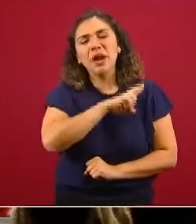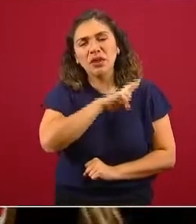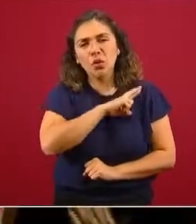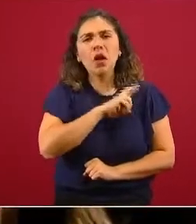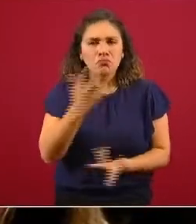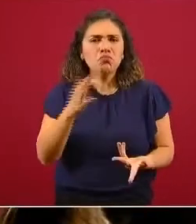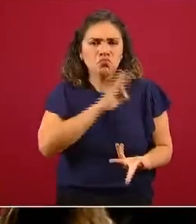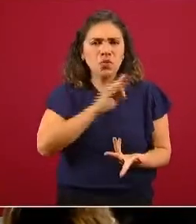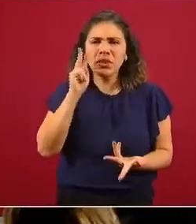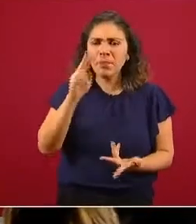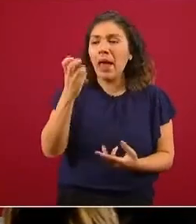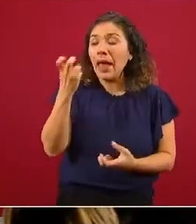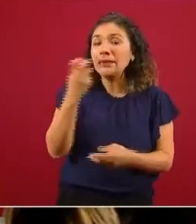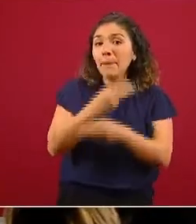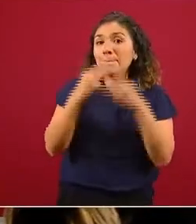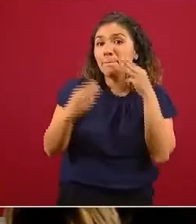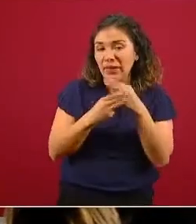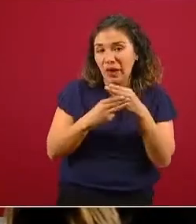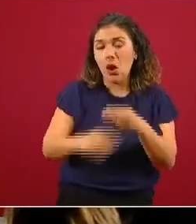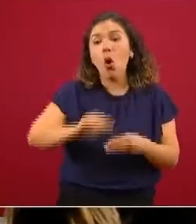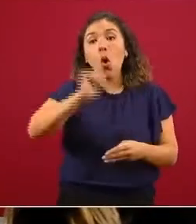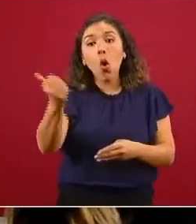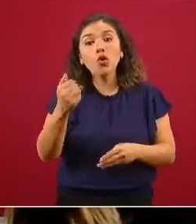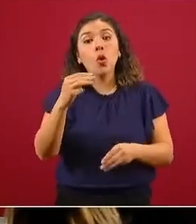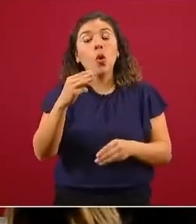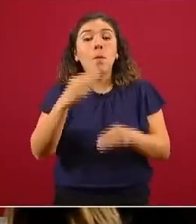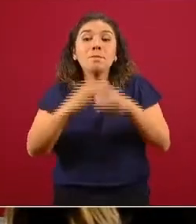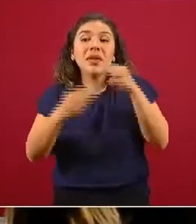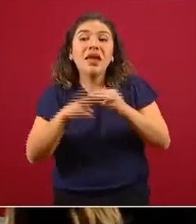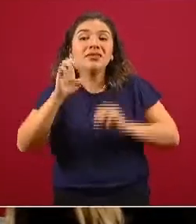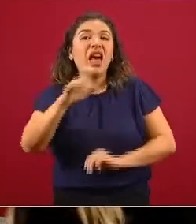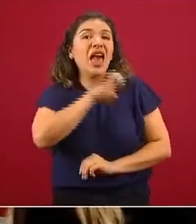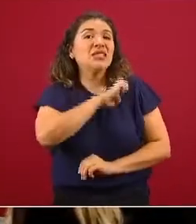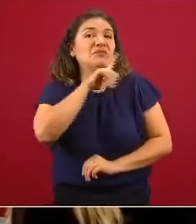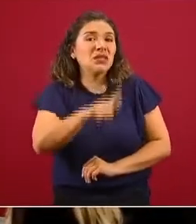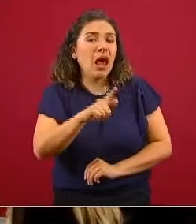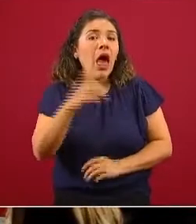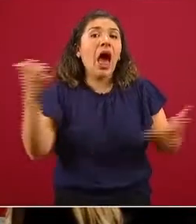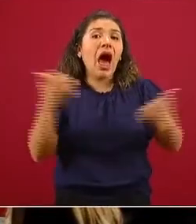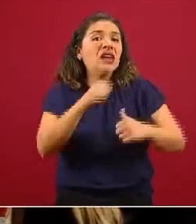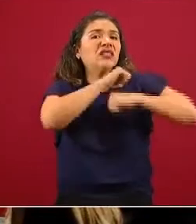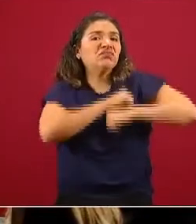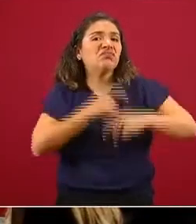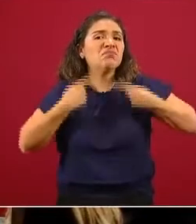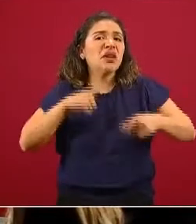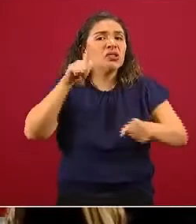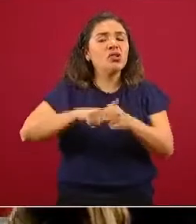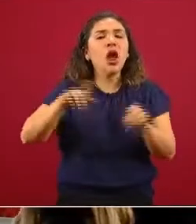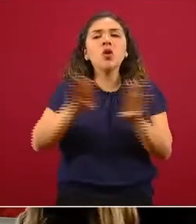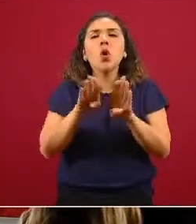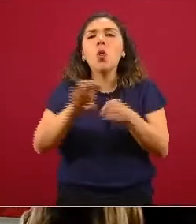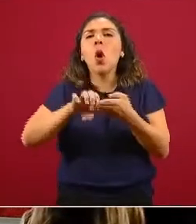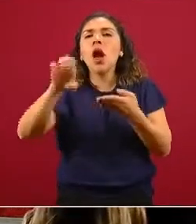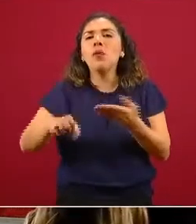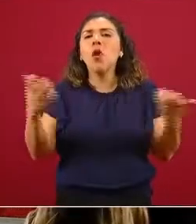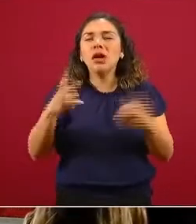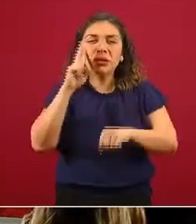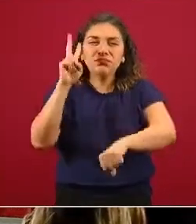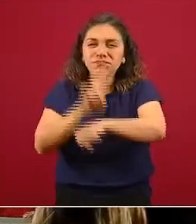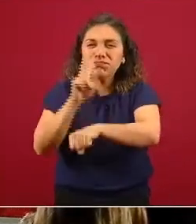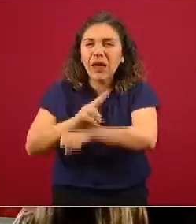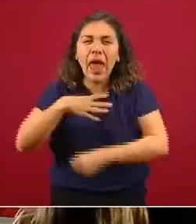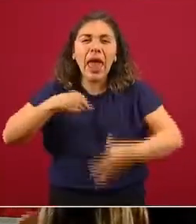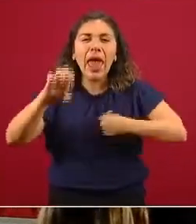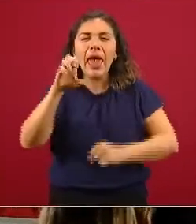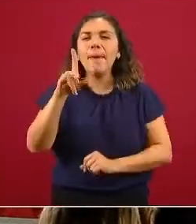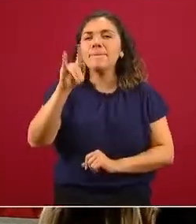puede guiarse por este tipo de materiales. Otro es material especializado que hace cierto personal, por ejemplo, el personal que hace vigilancia epidemiológica.